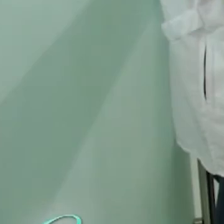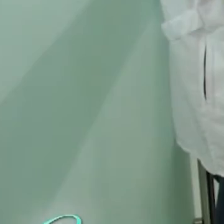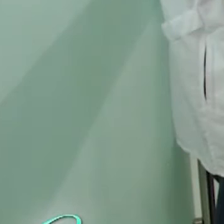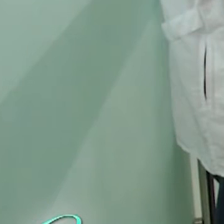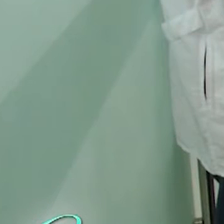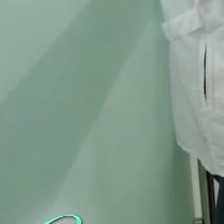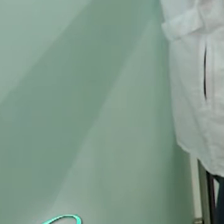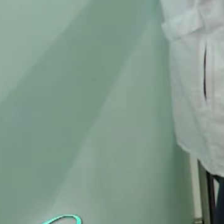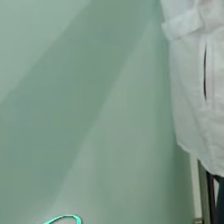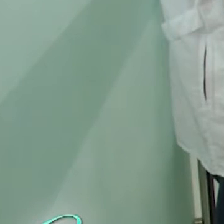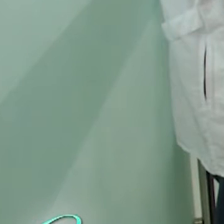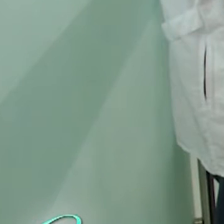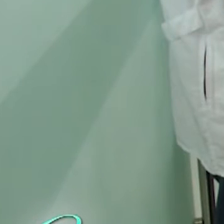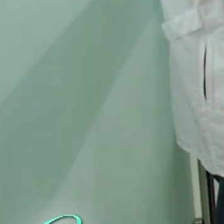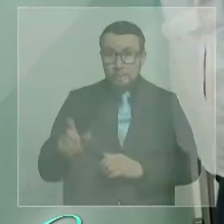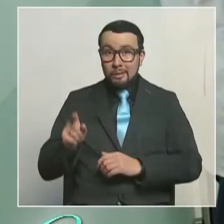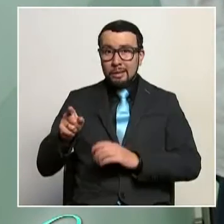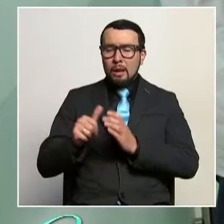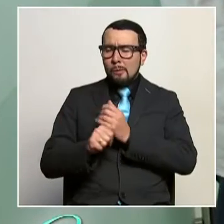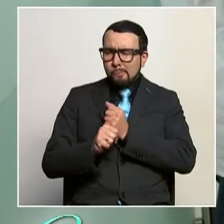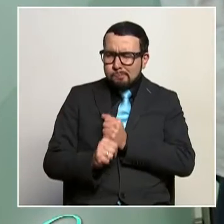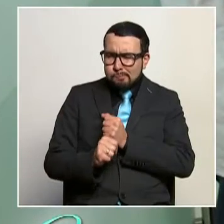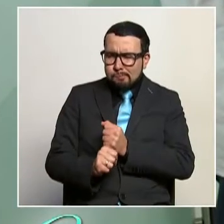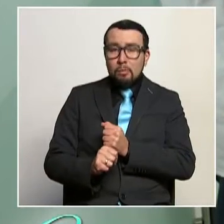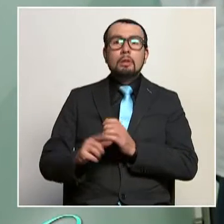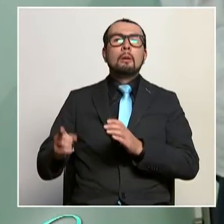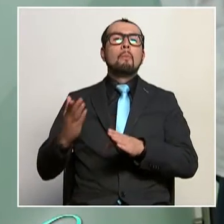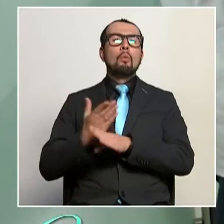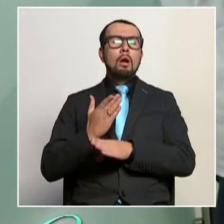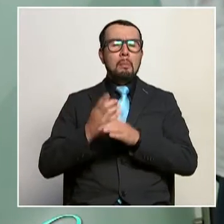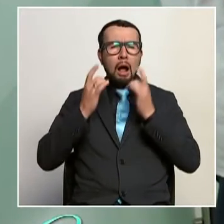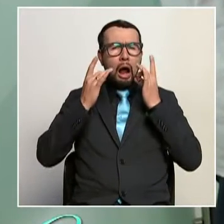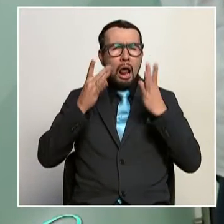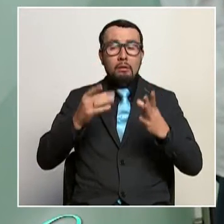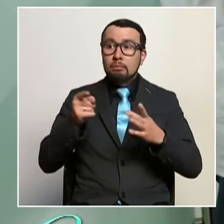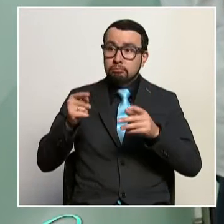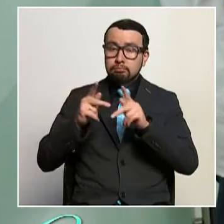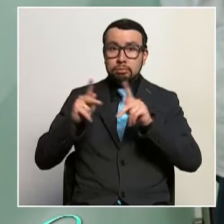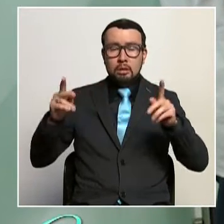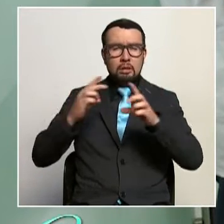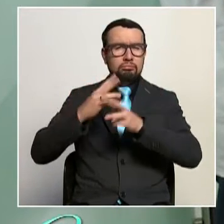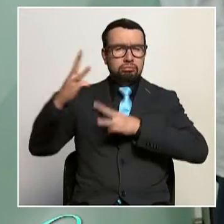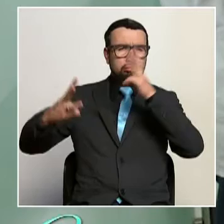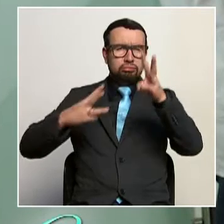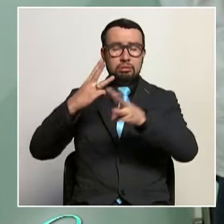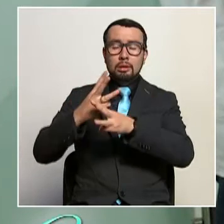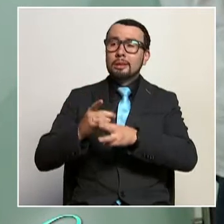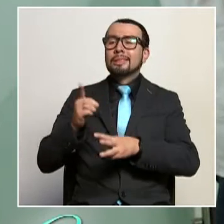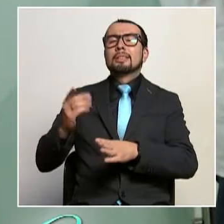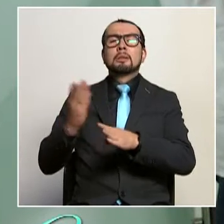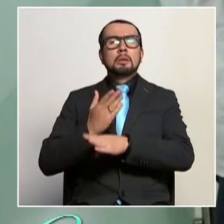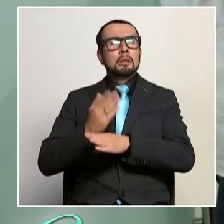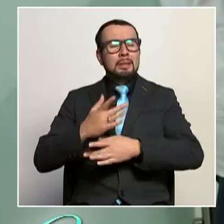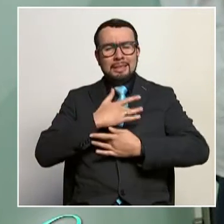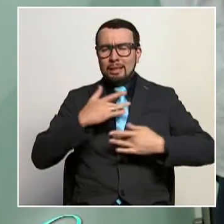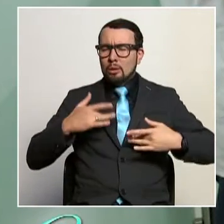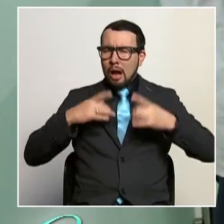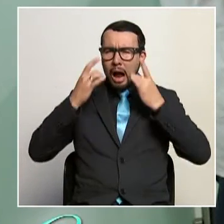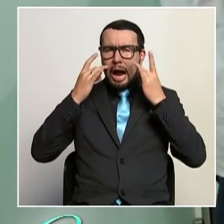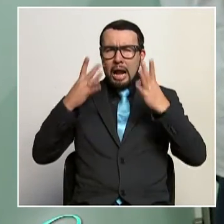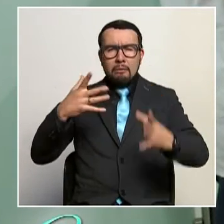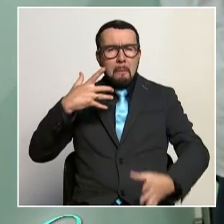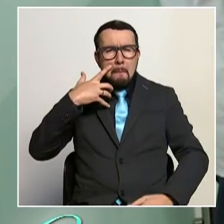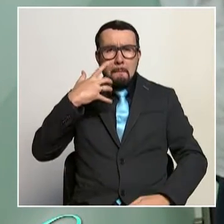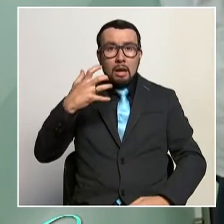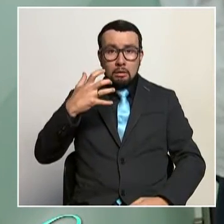El estreñimiento sigue siendo un problema muy grave en la humanidad y yo creo que es uno de los problemas de salud más graves que tenemos, porque